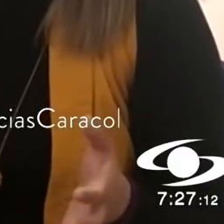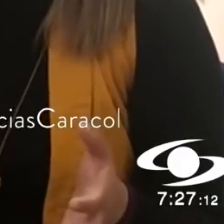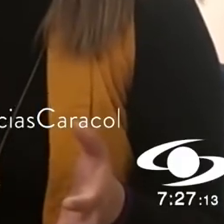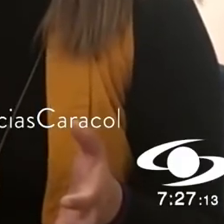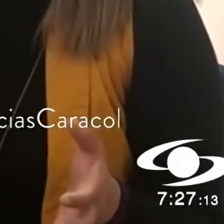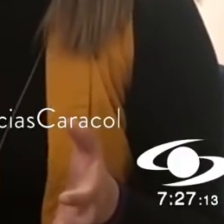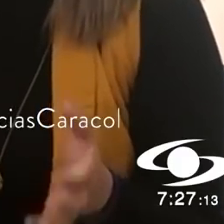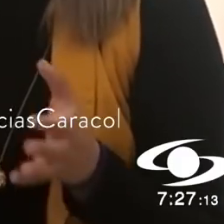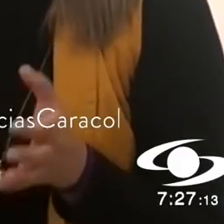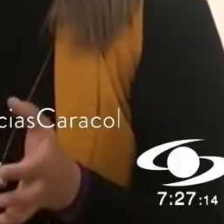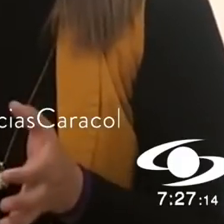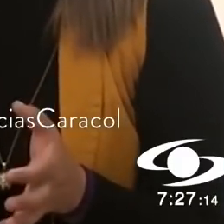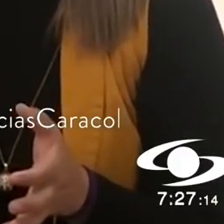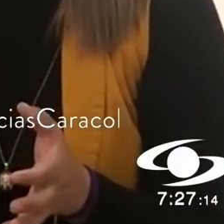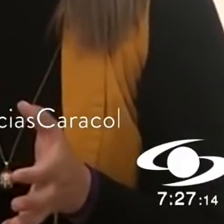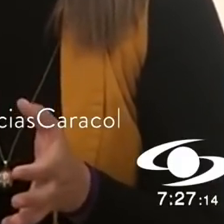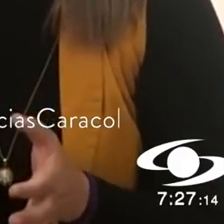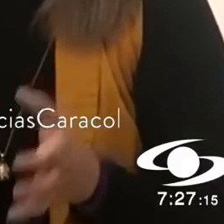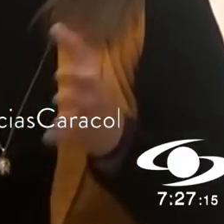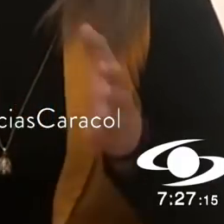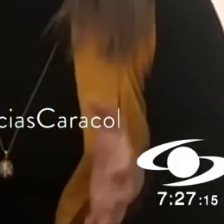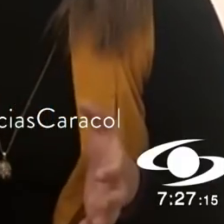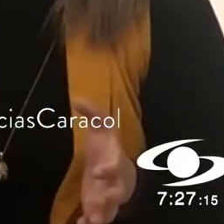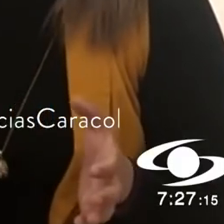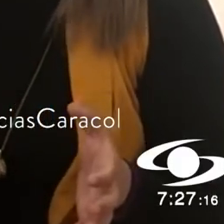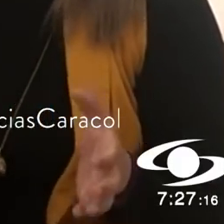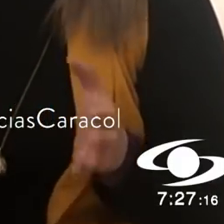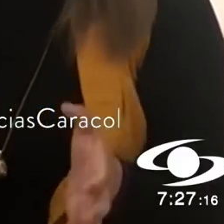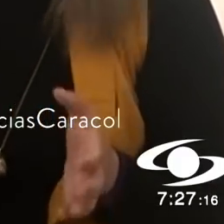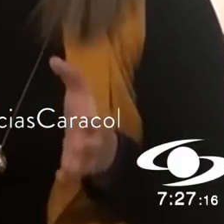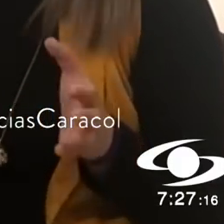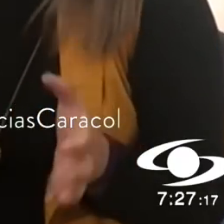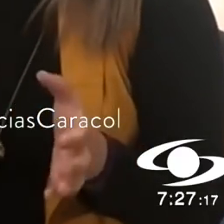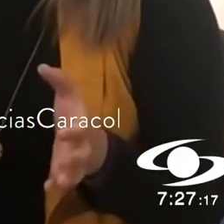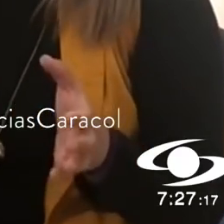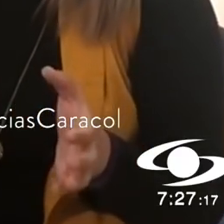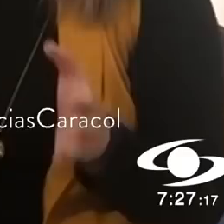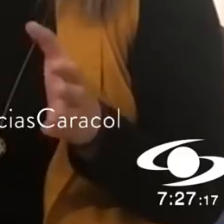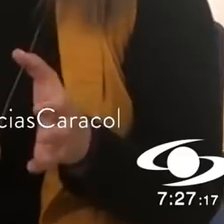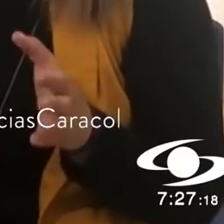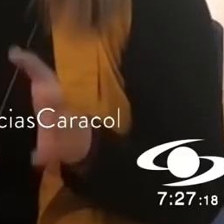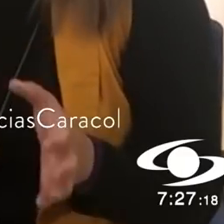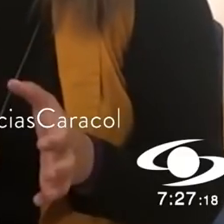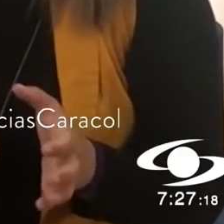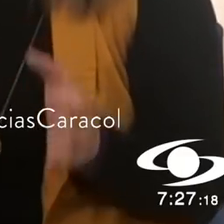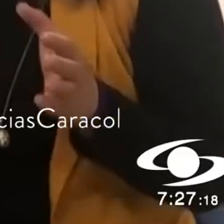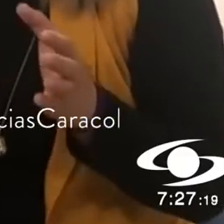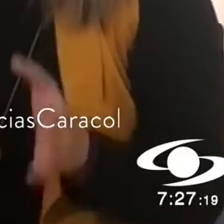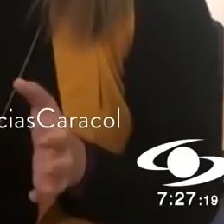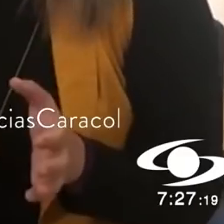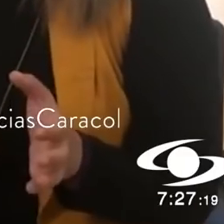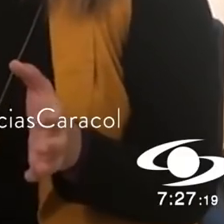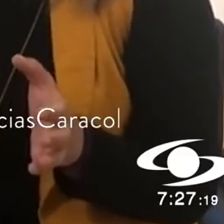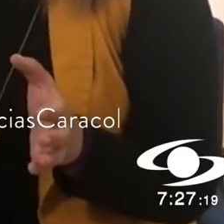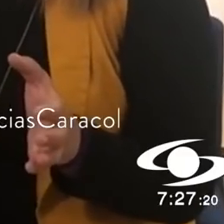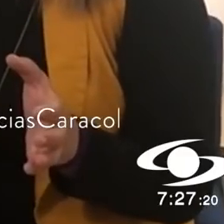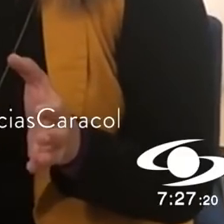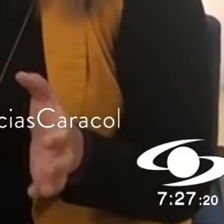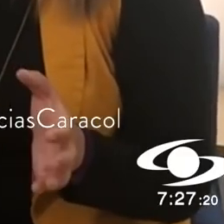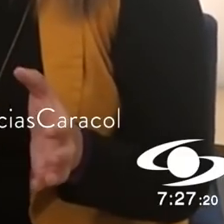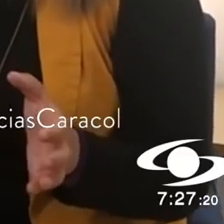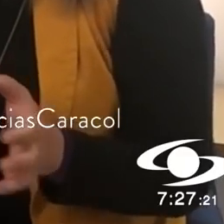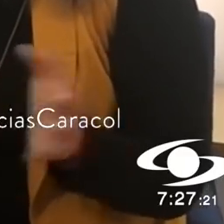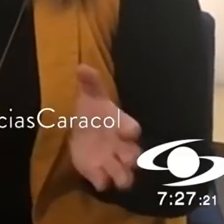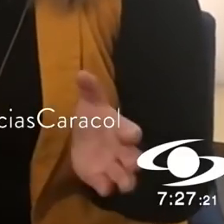El presidente Iván Duque, además de una buena noticia, dijo que de los 608 casos confirmados de COVID en el país, 450 se encuentran